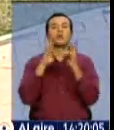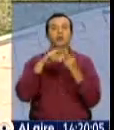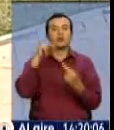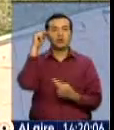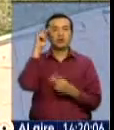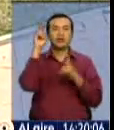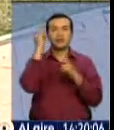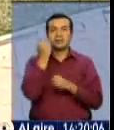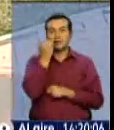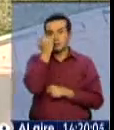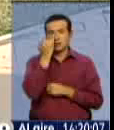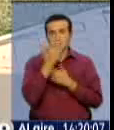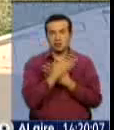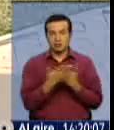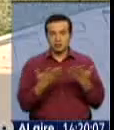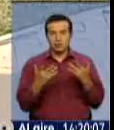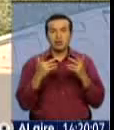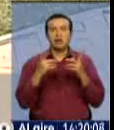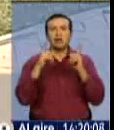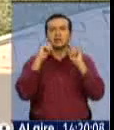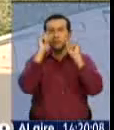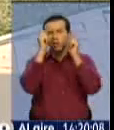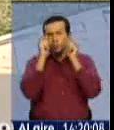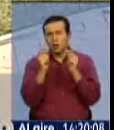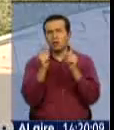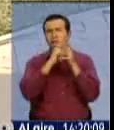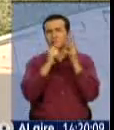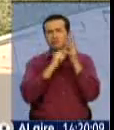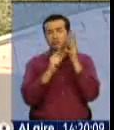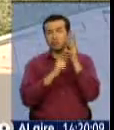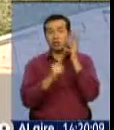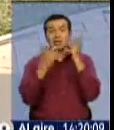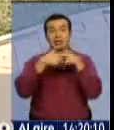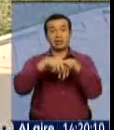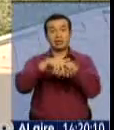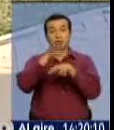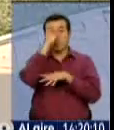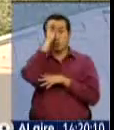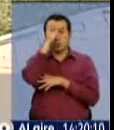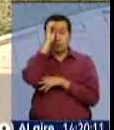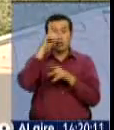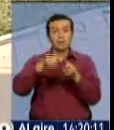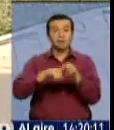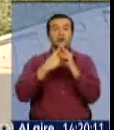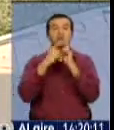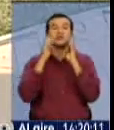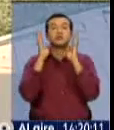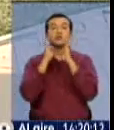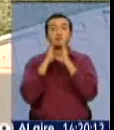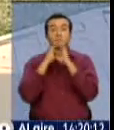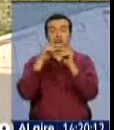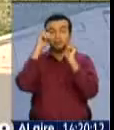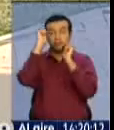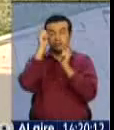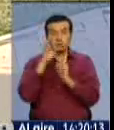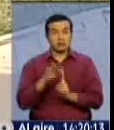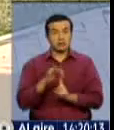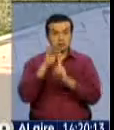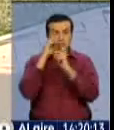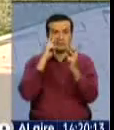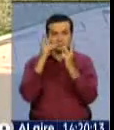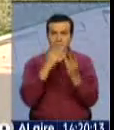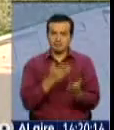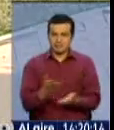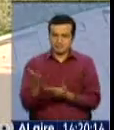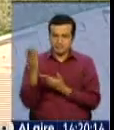medicinas ancestrales, espiritualidades e interculturalidad. Este encuentro inició con una ceremonia ancestral especial. Les presento